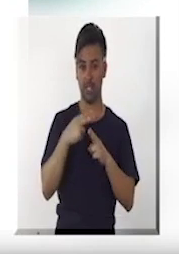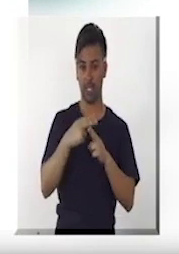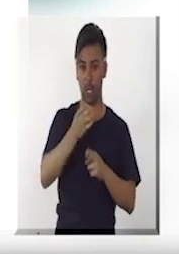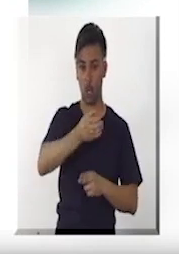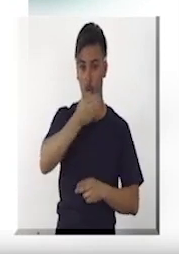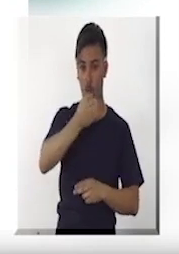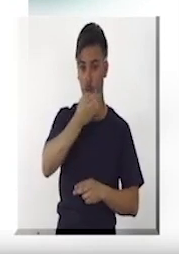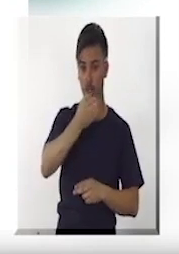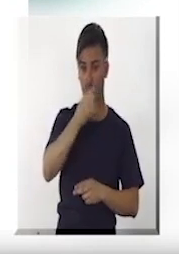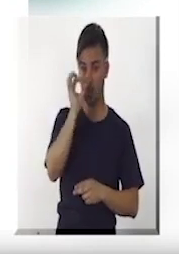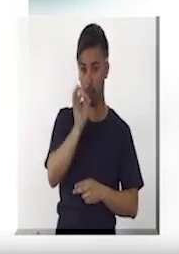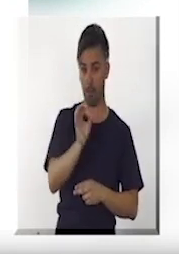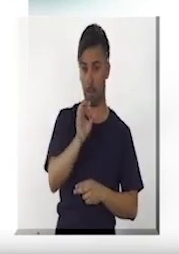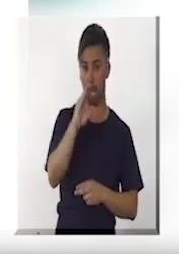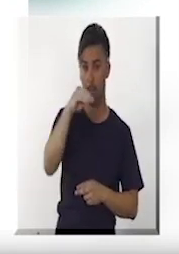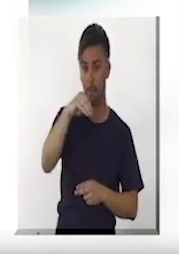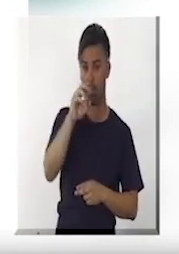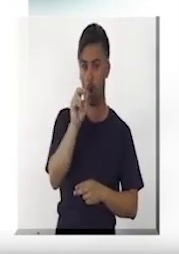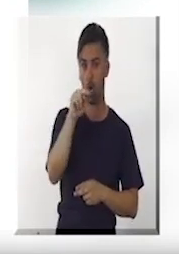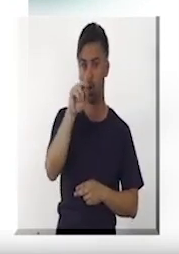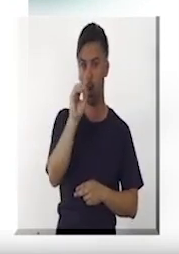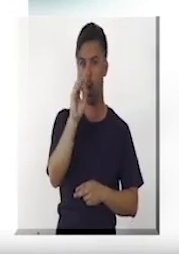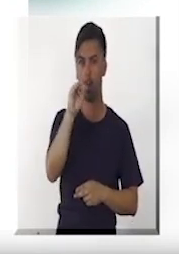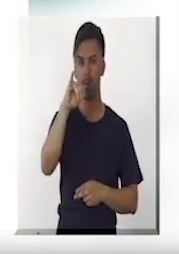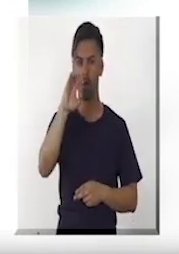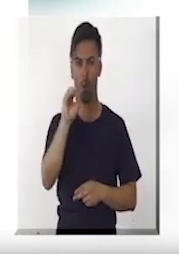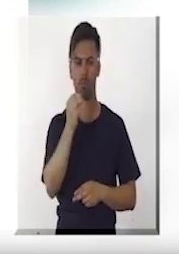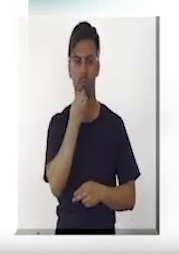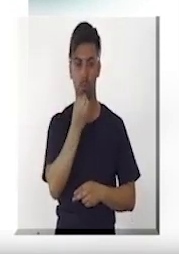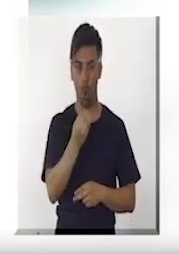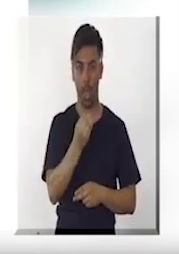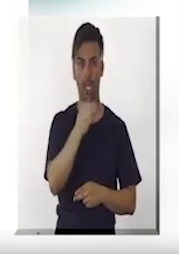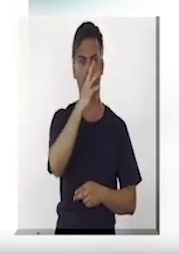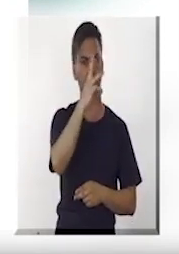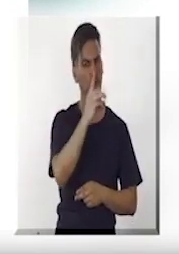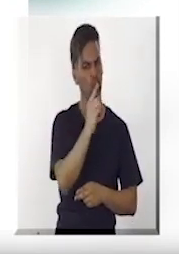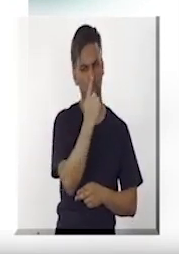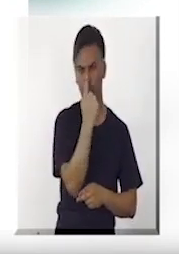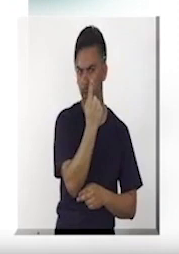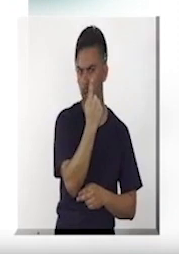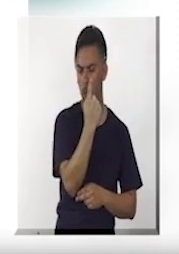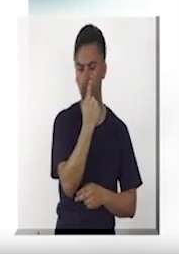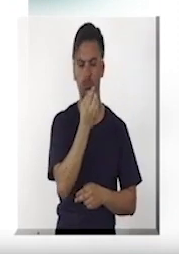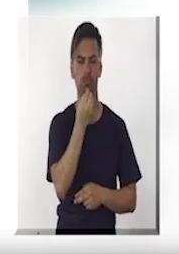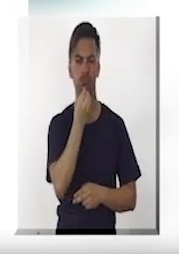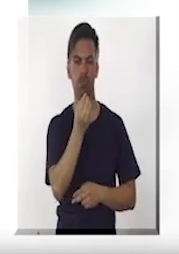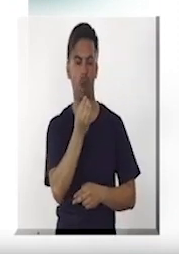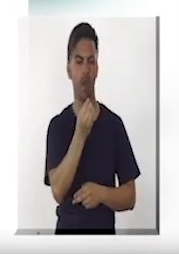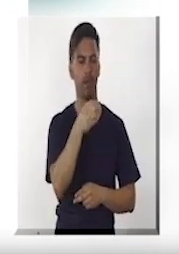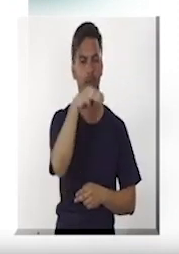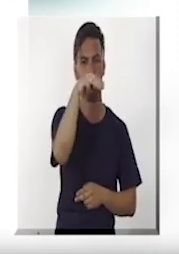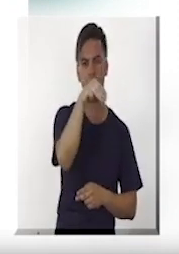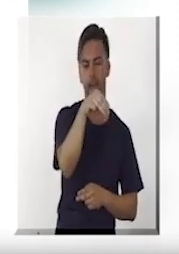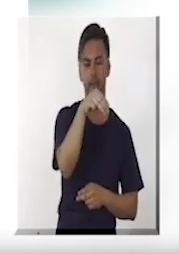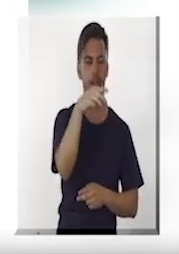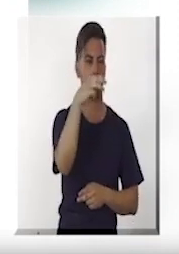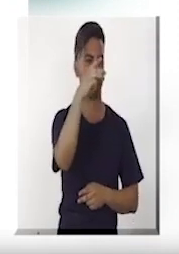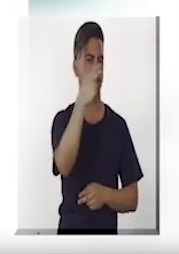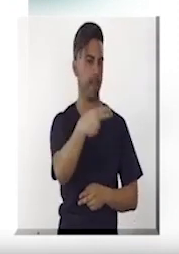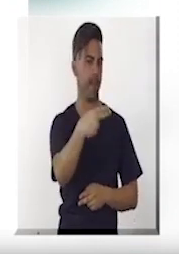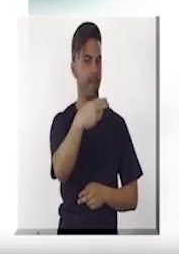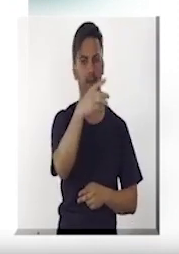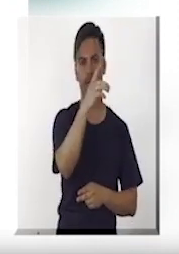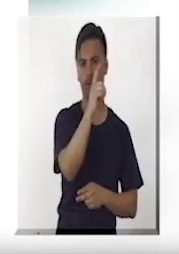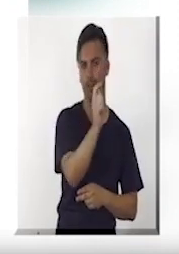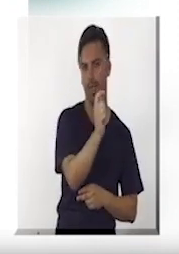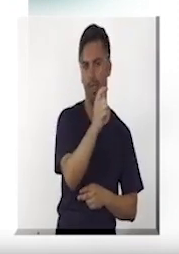monomio. Pueden ser un número, una variable sola, la combinación del número